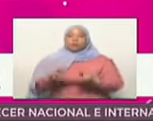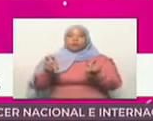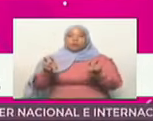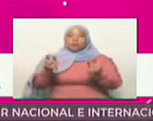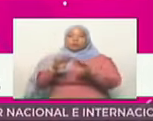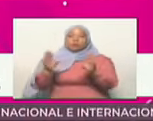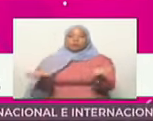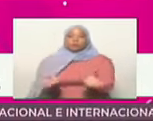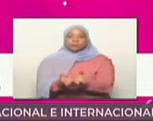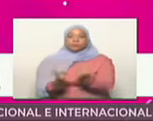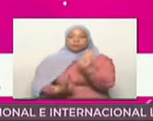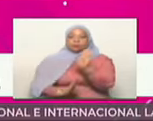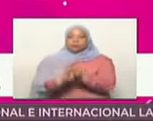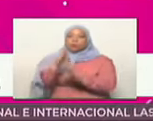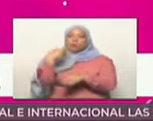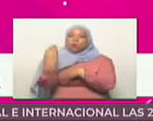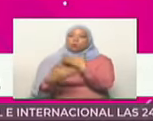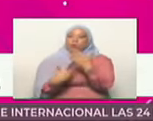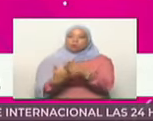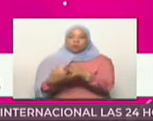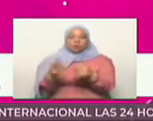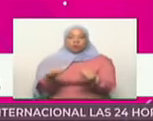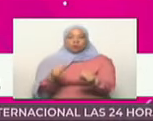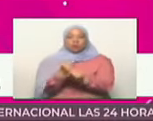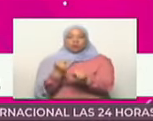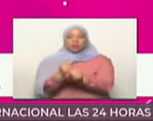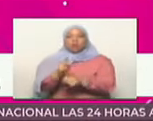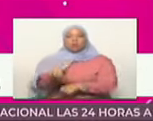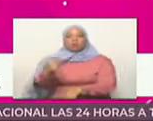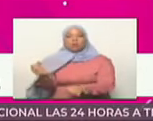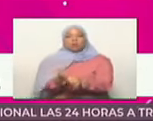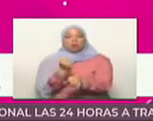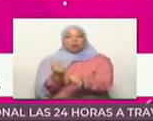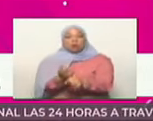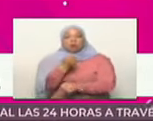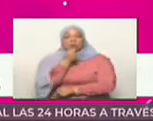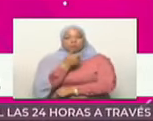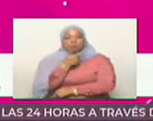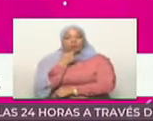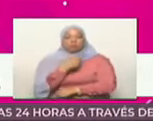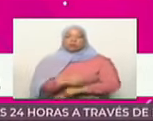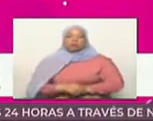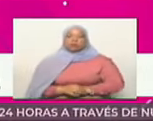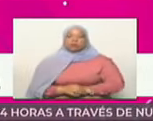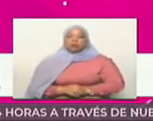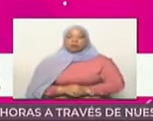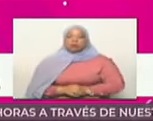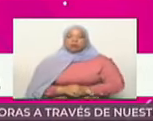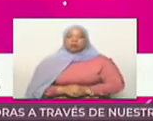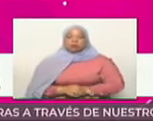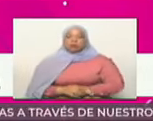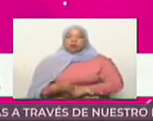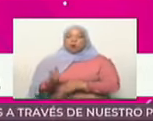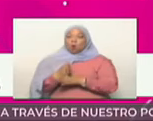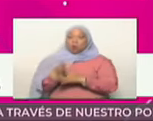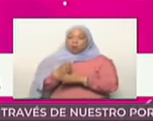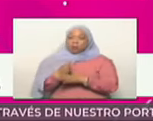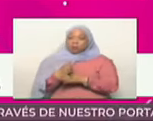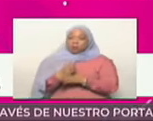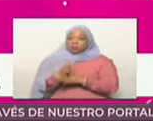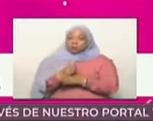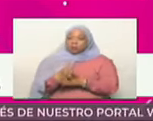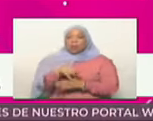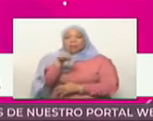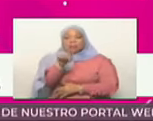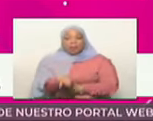que ha nacido. Ahí estuvimos. Bueno, después de esta jornada tan bonita que vamos a conversar,